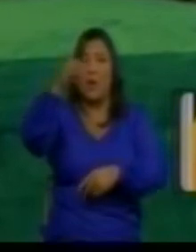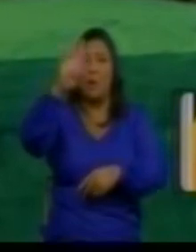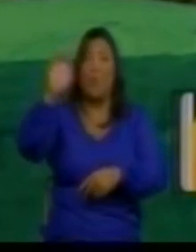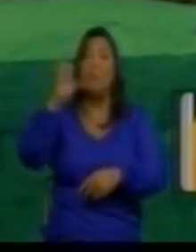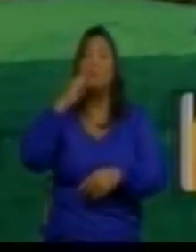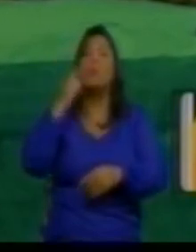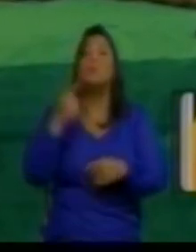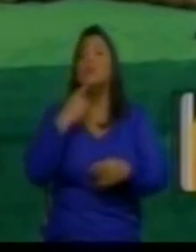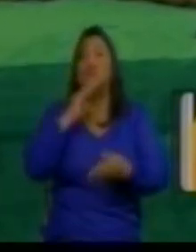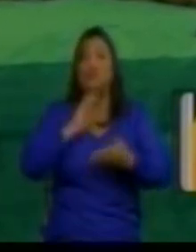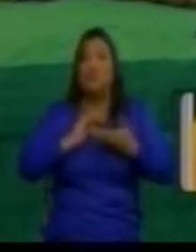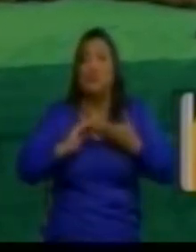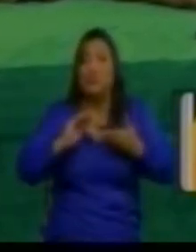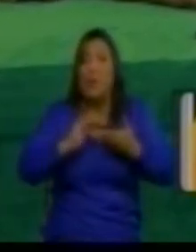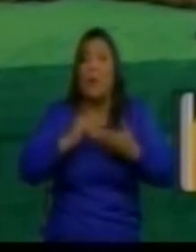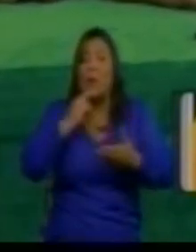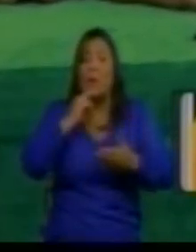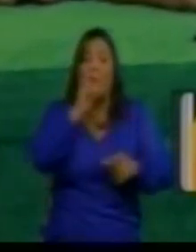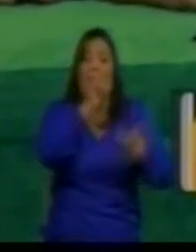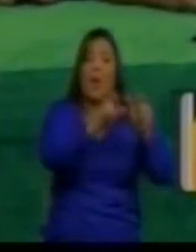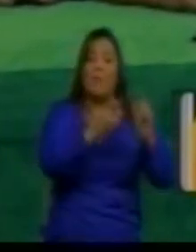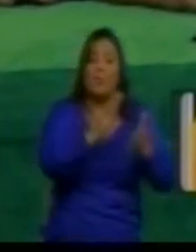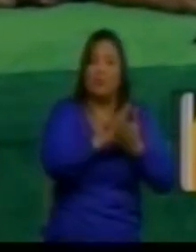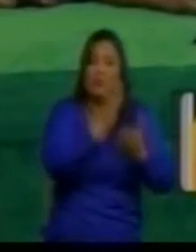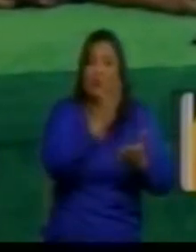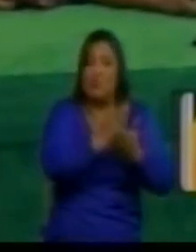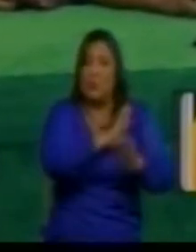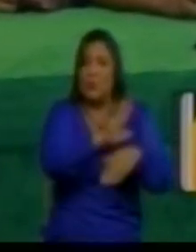y extiende sus disculpas a sus habitantes.